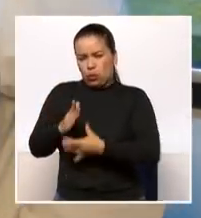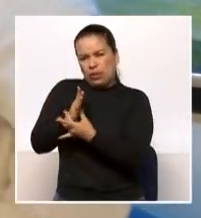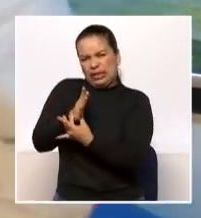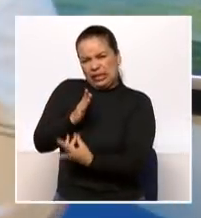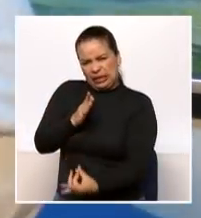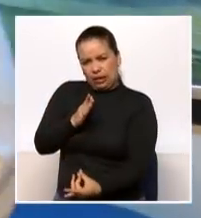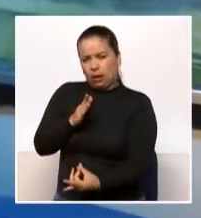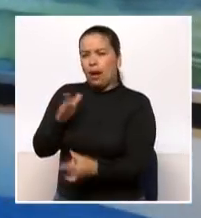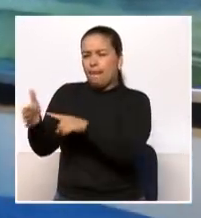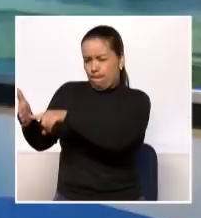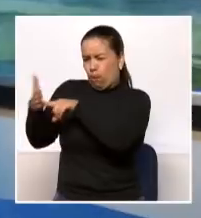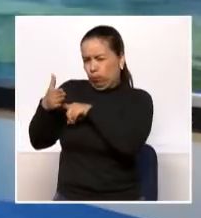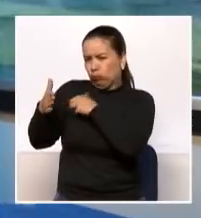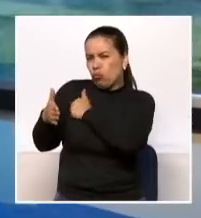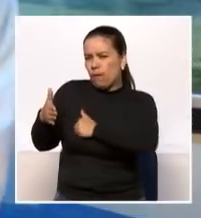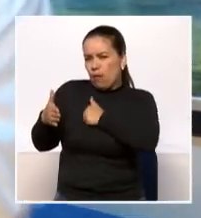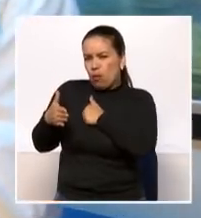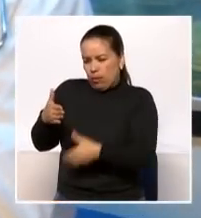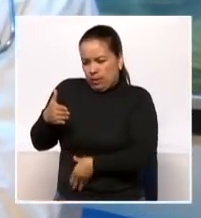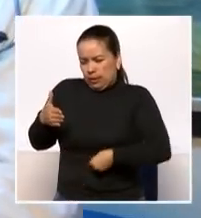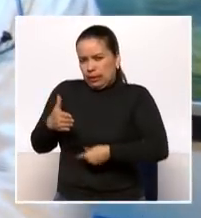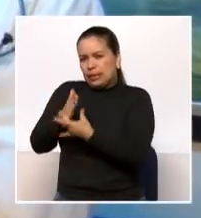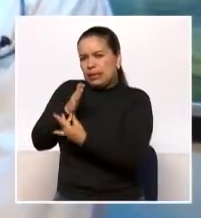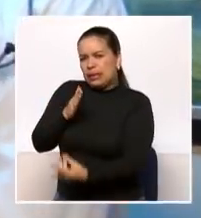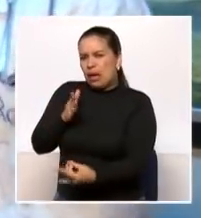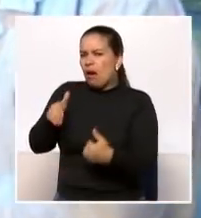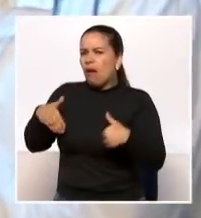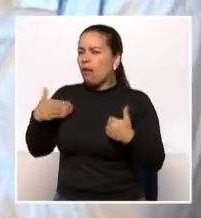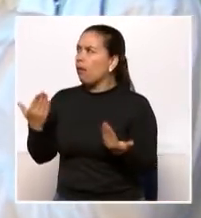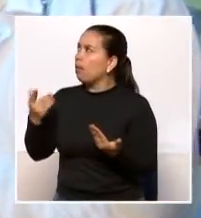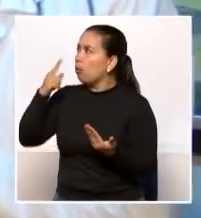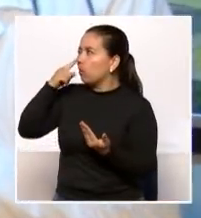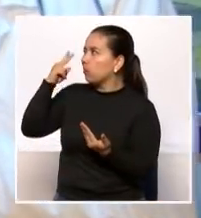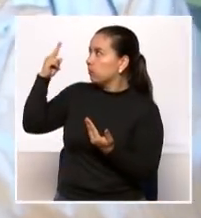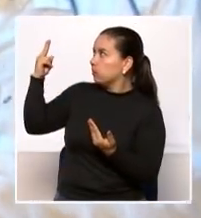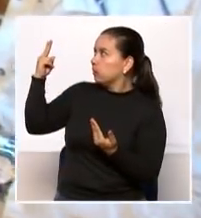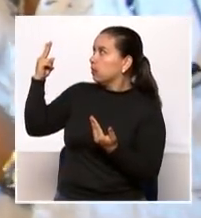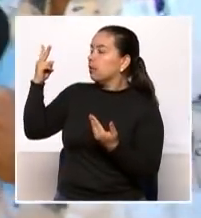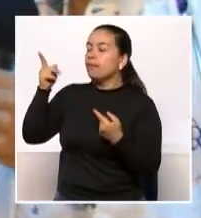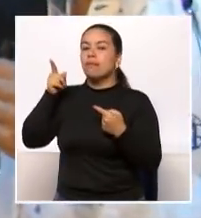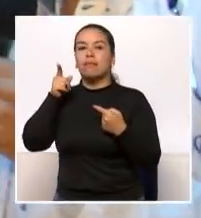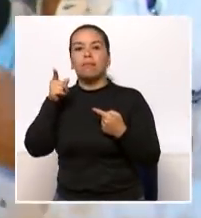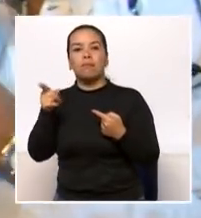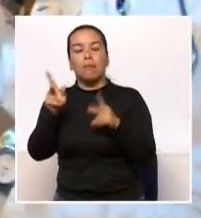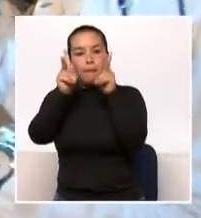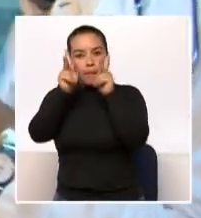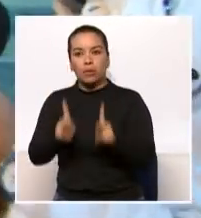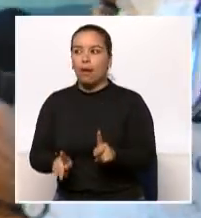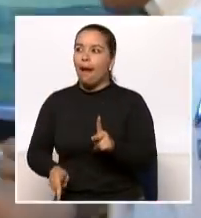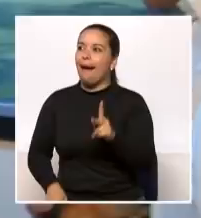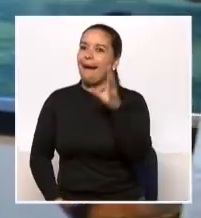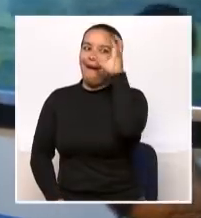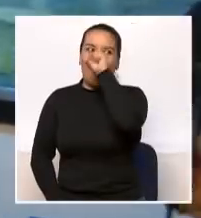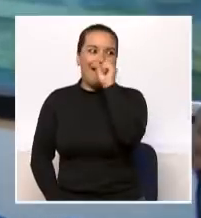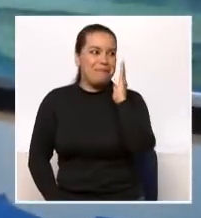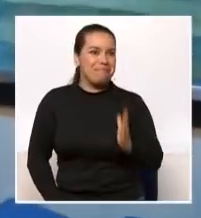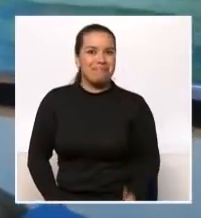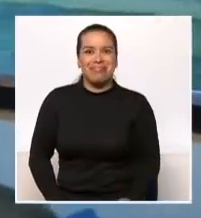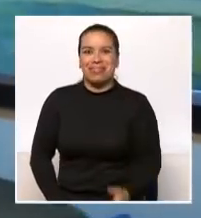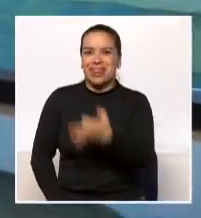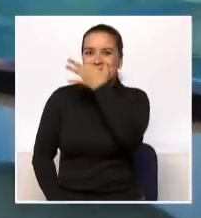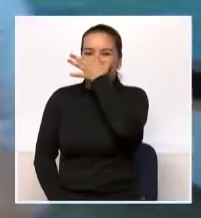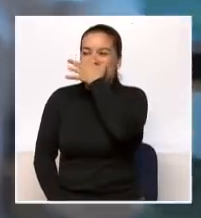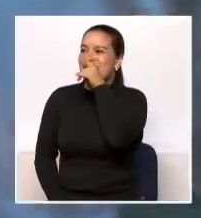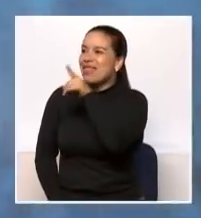lado, mostremos el hígado en directo para que la gente tenga una idea de